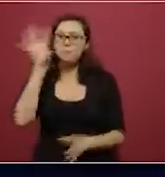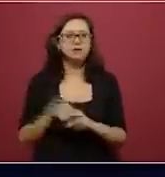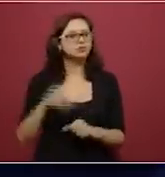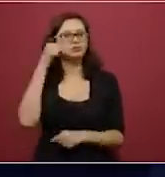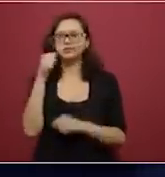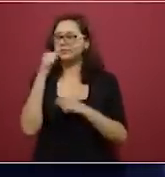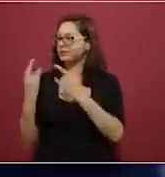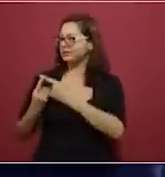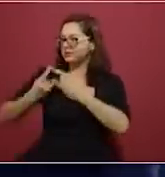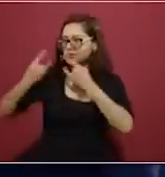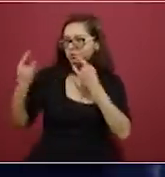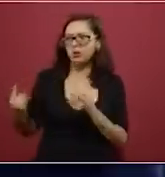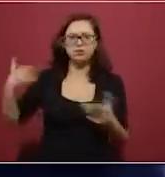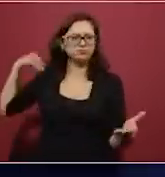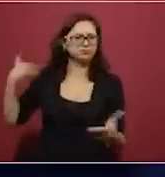estamos